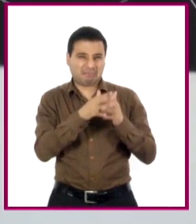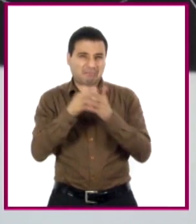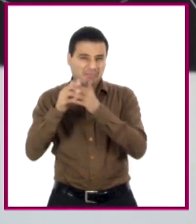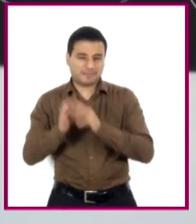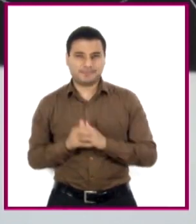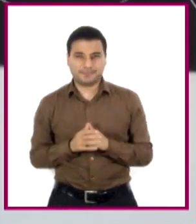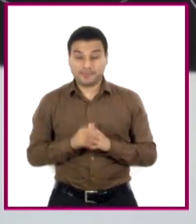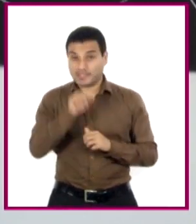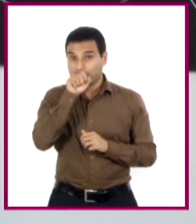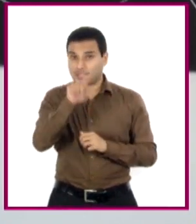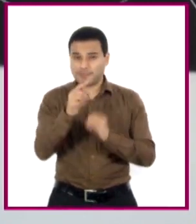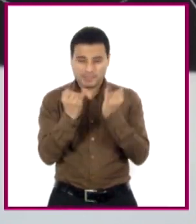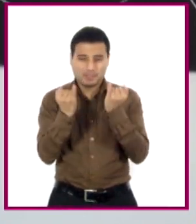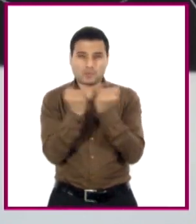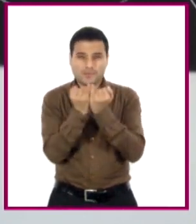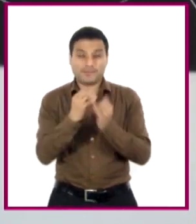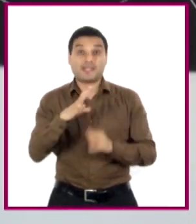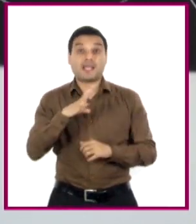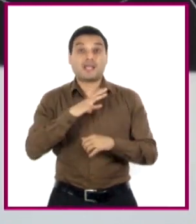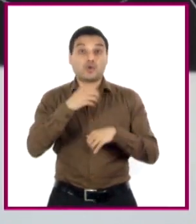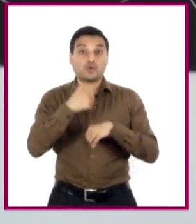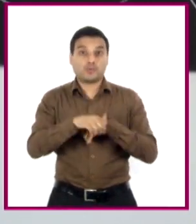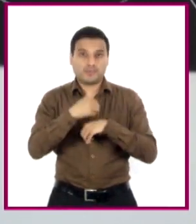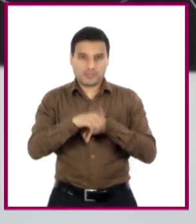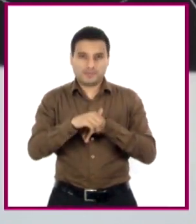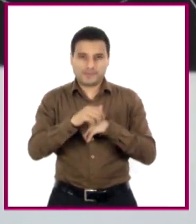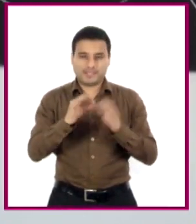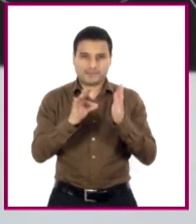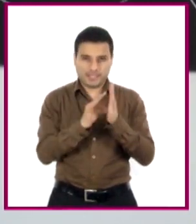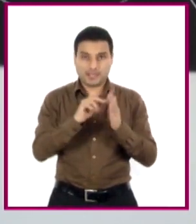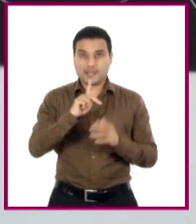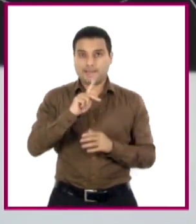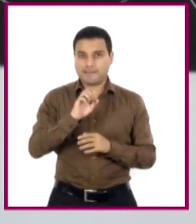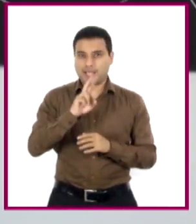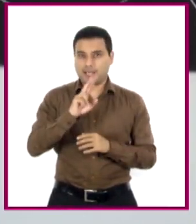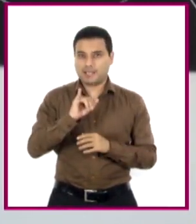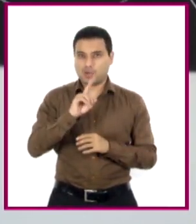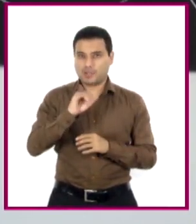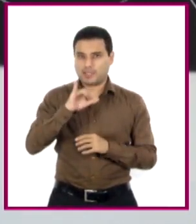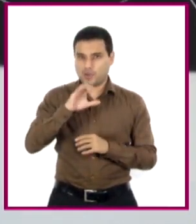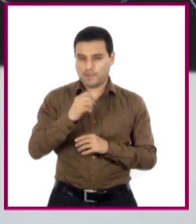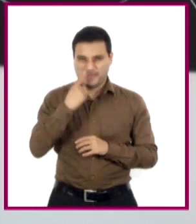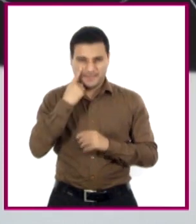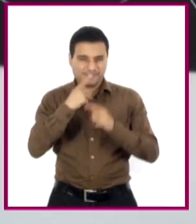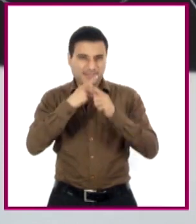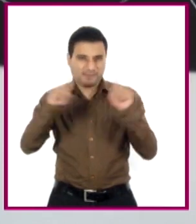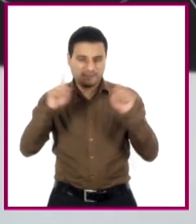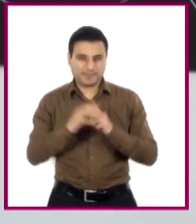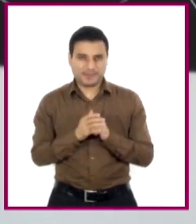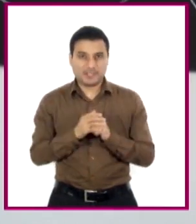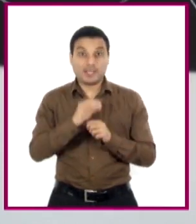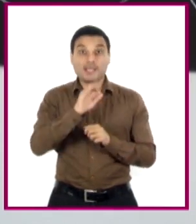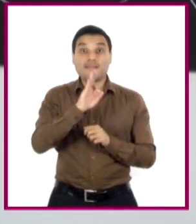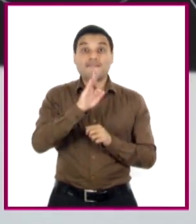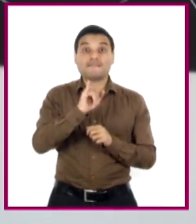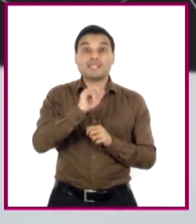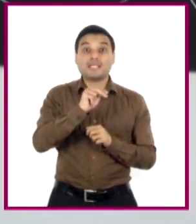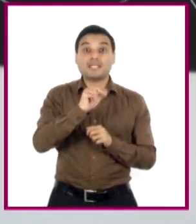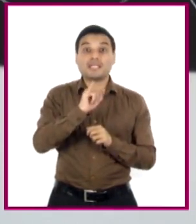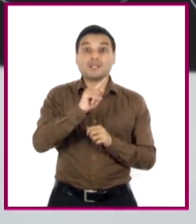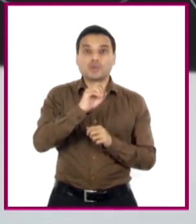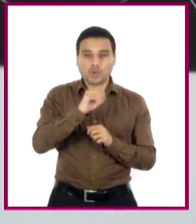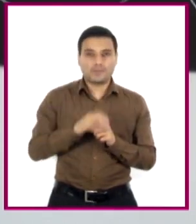también encontramos los decimales periódicos. Para ejemplificar la diferencia entre decimal finito y